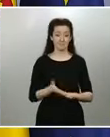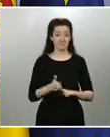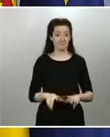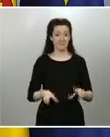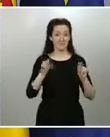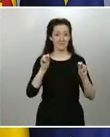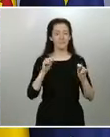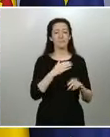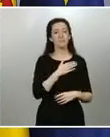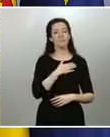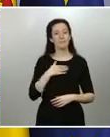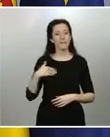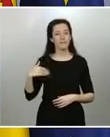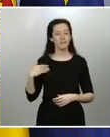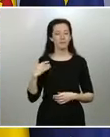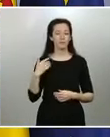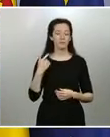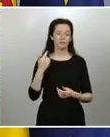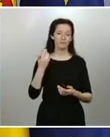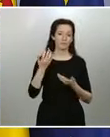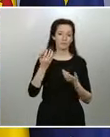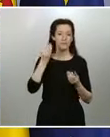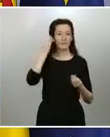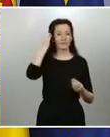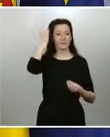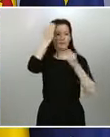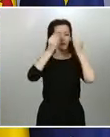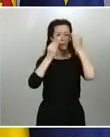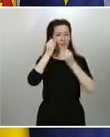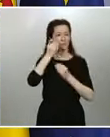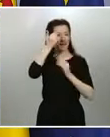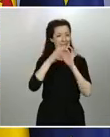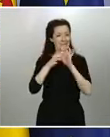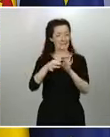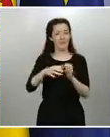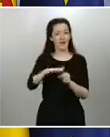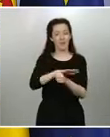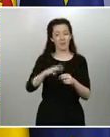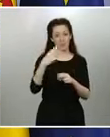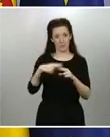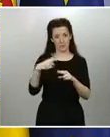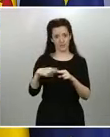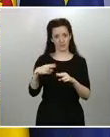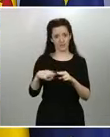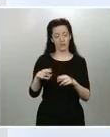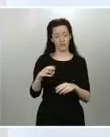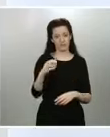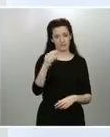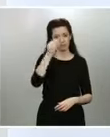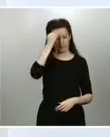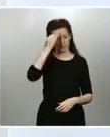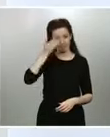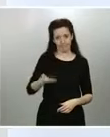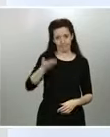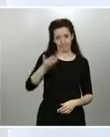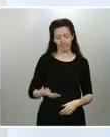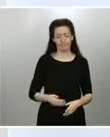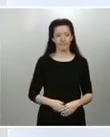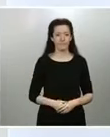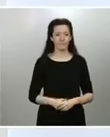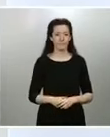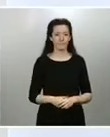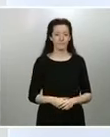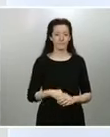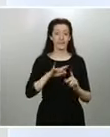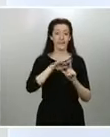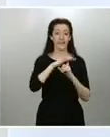ya más desde el ámbito político que considero importantes la declaración del estado de alarma